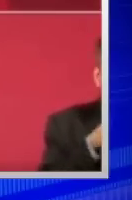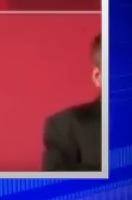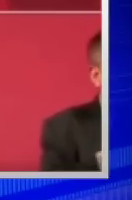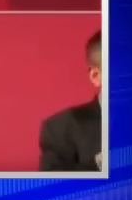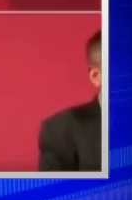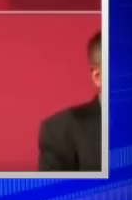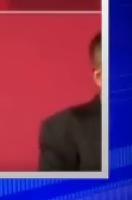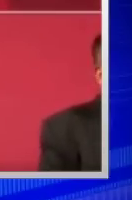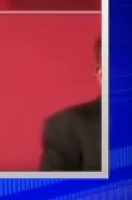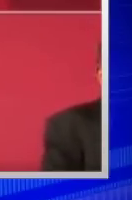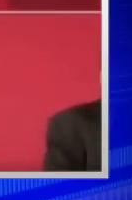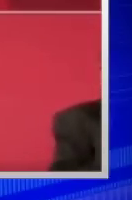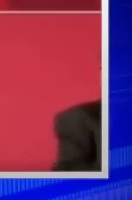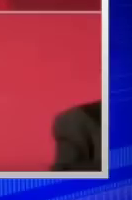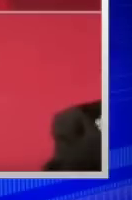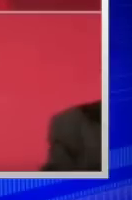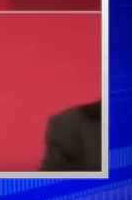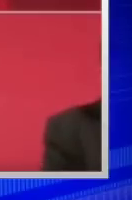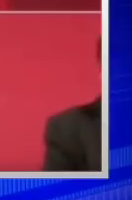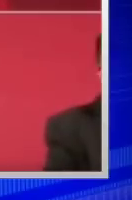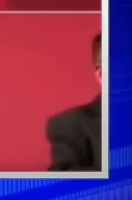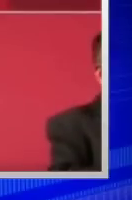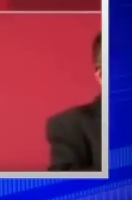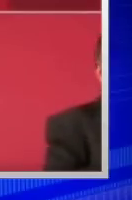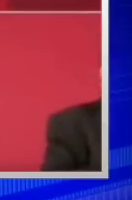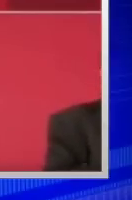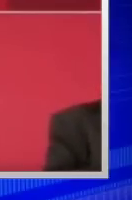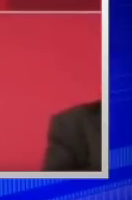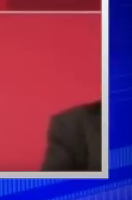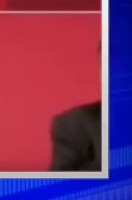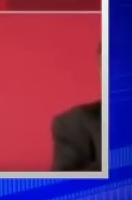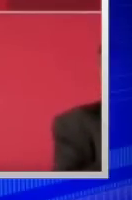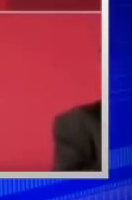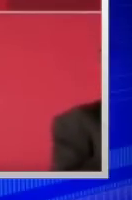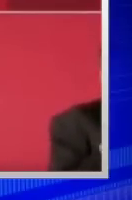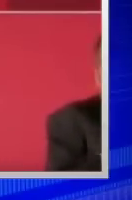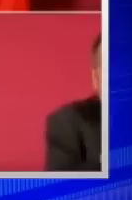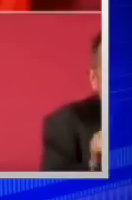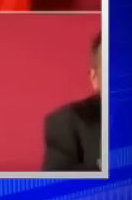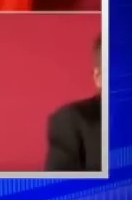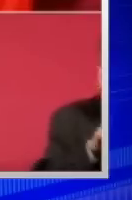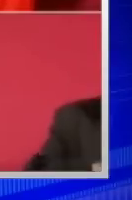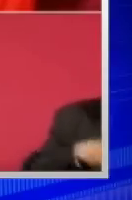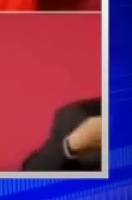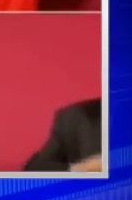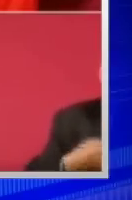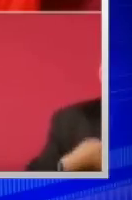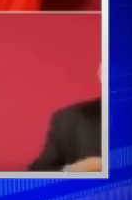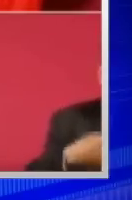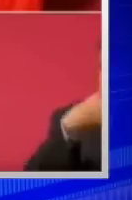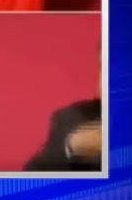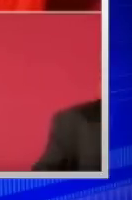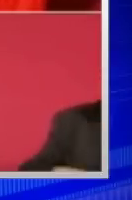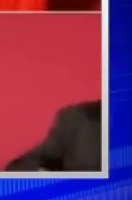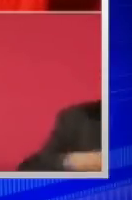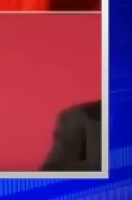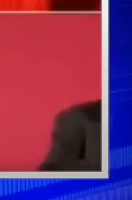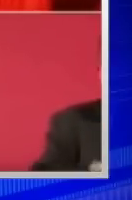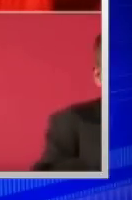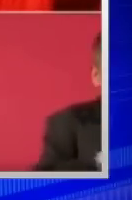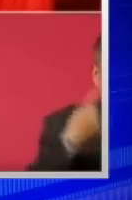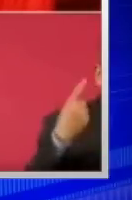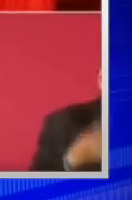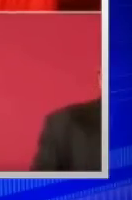en efecto está demostrado que daña la salud pero es una